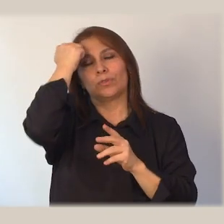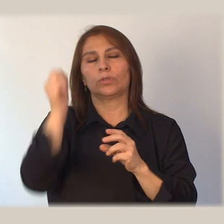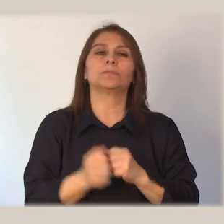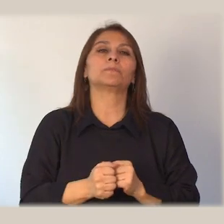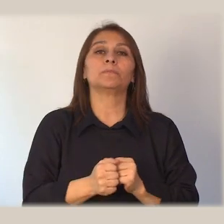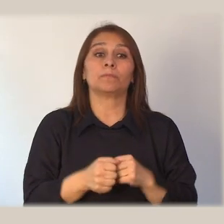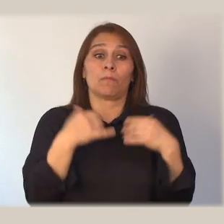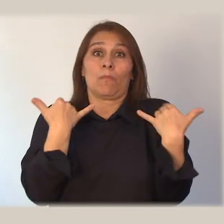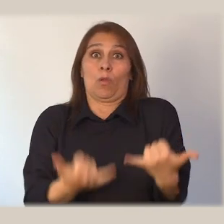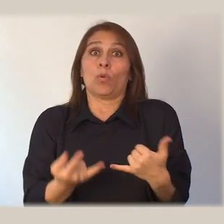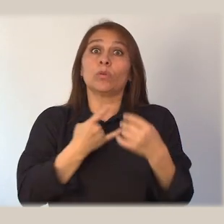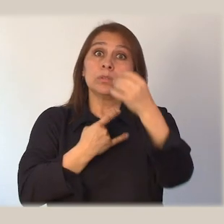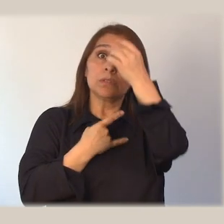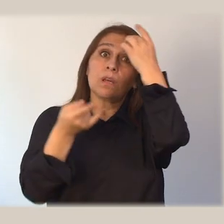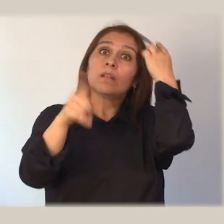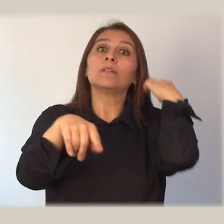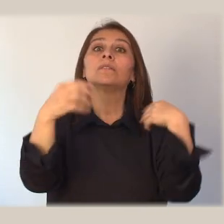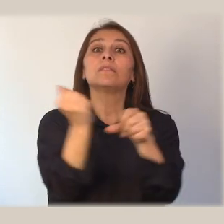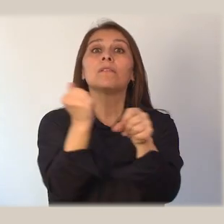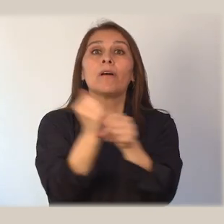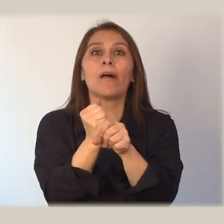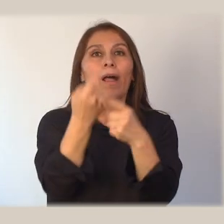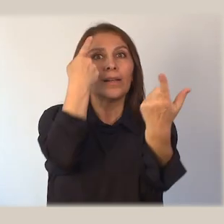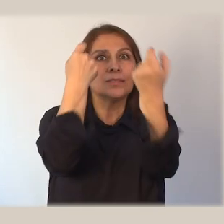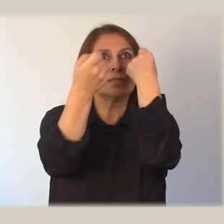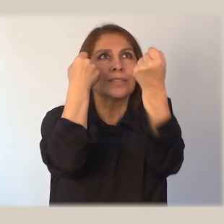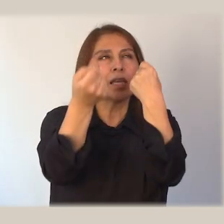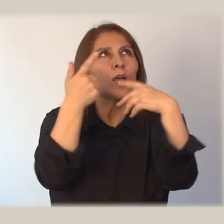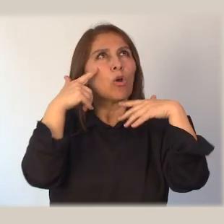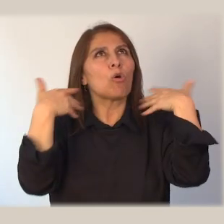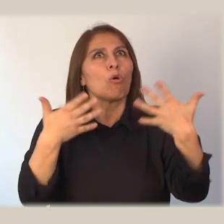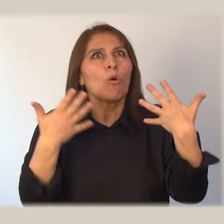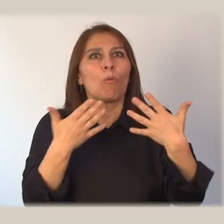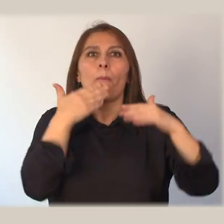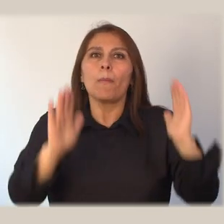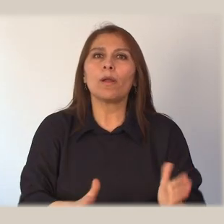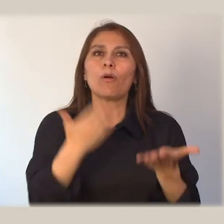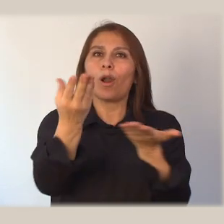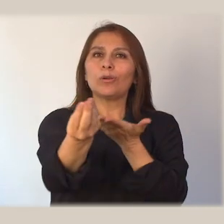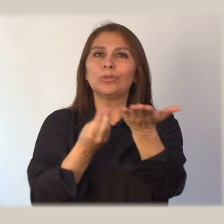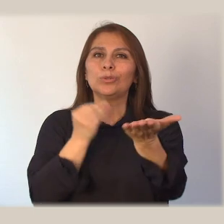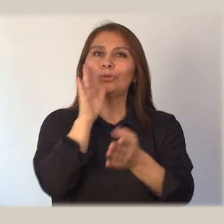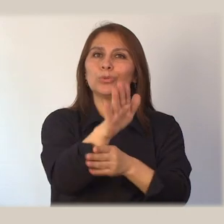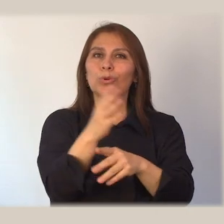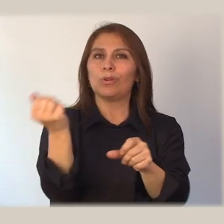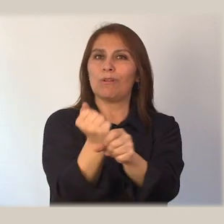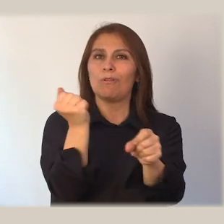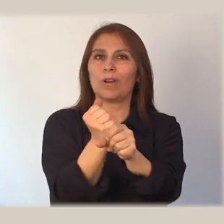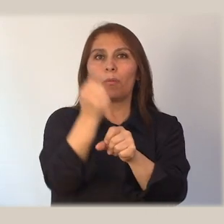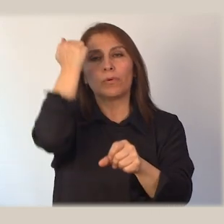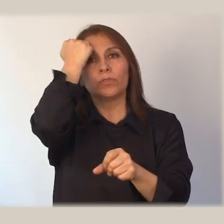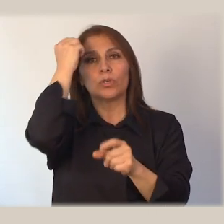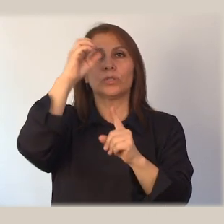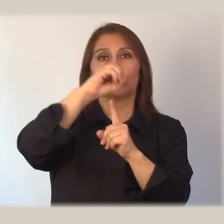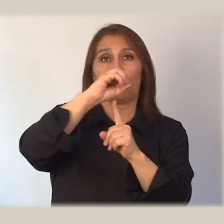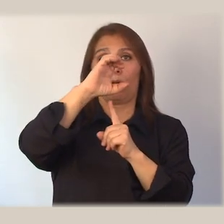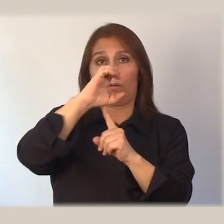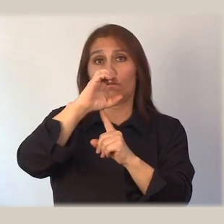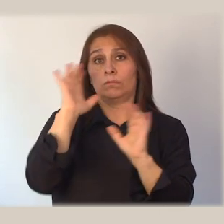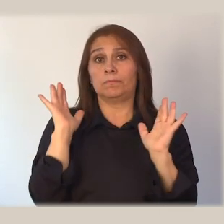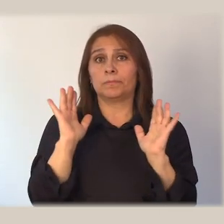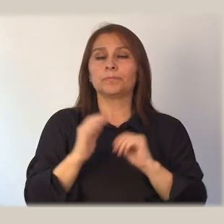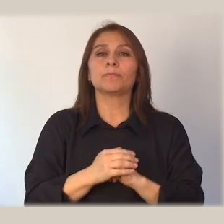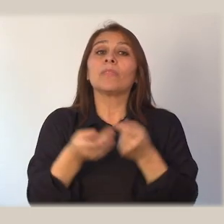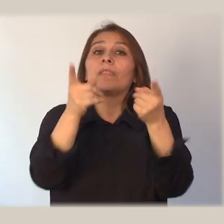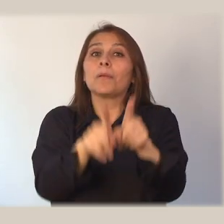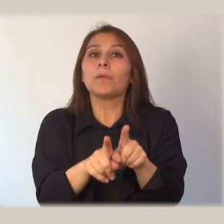profesores el estatuto profesor al la universidad trabaja también en el diseño de estrategias que mejoren las condiciones laborales y académicas de los